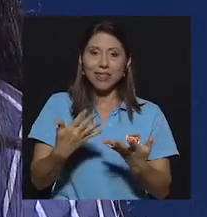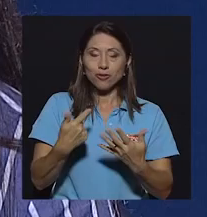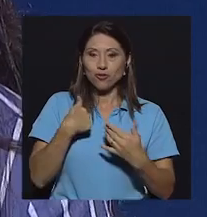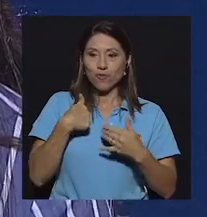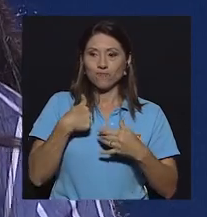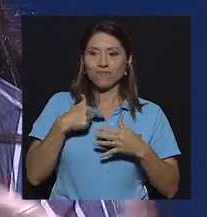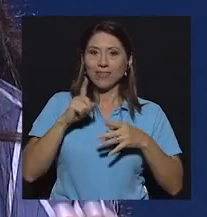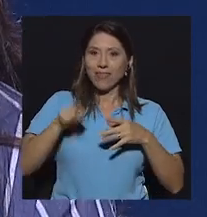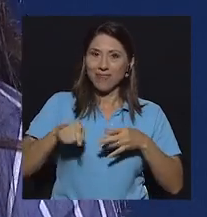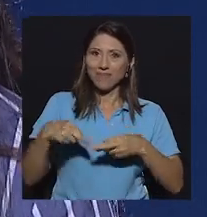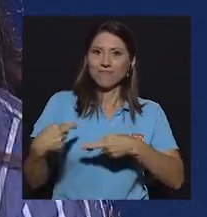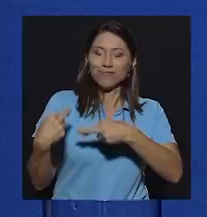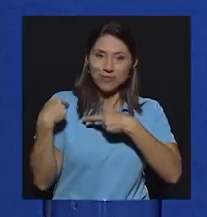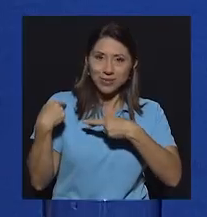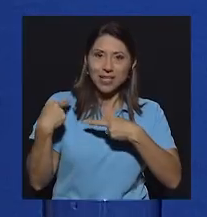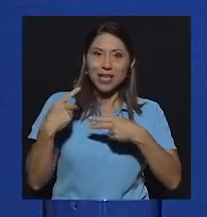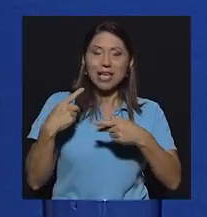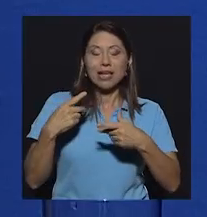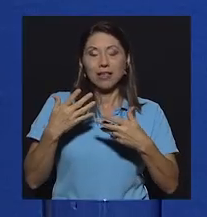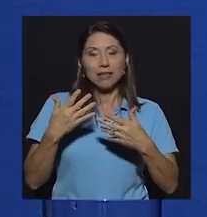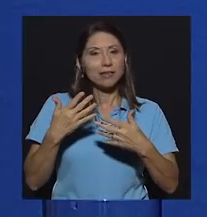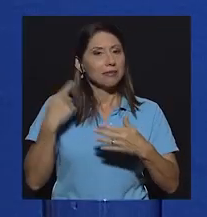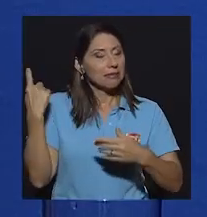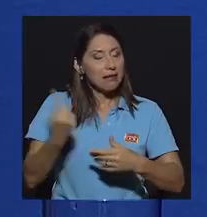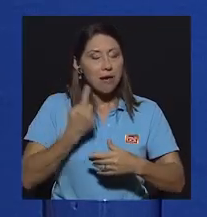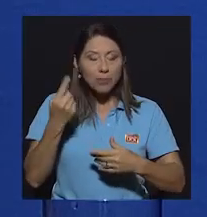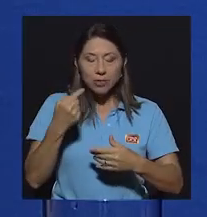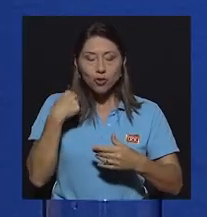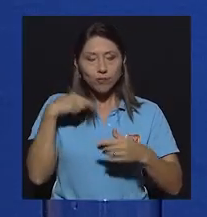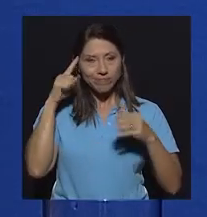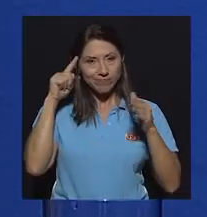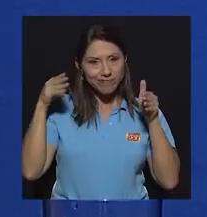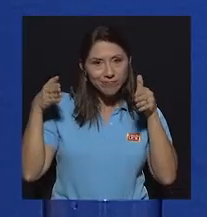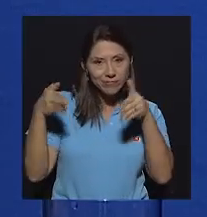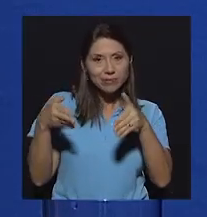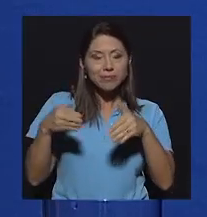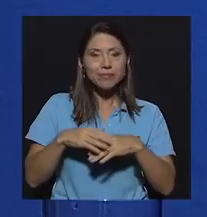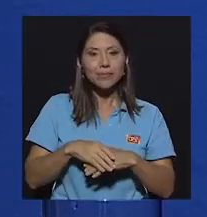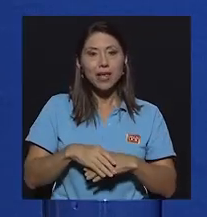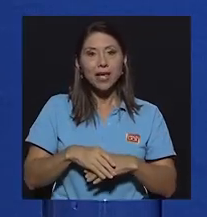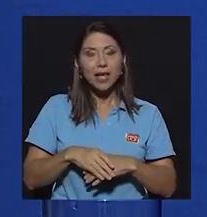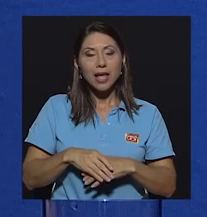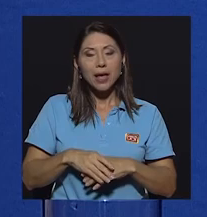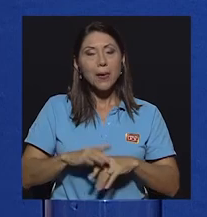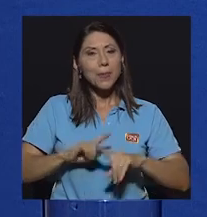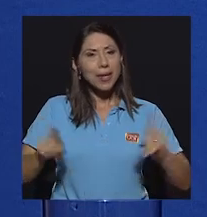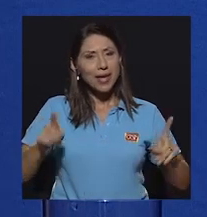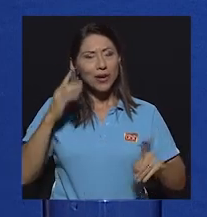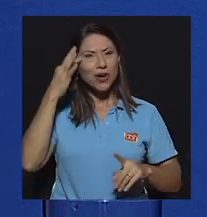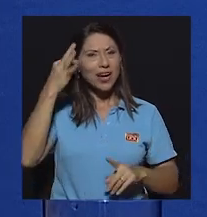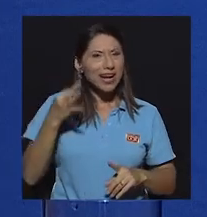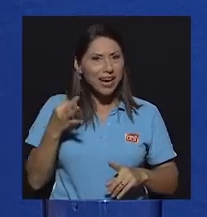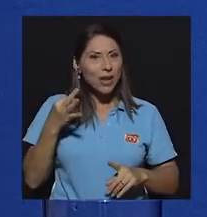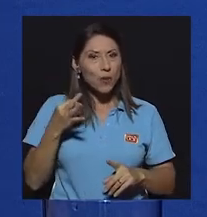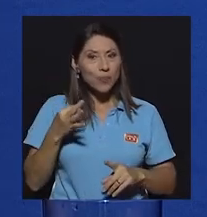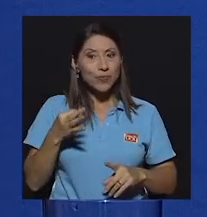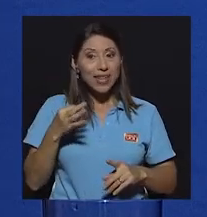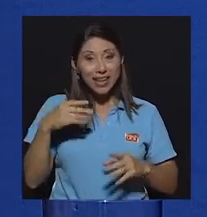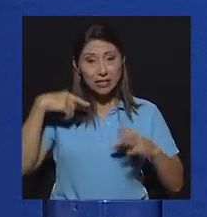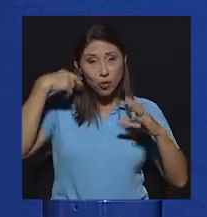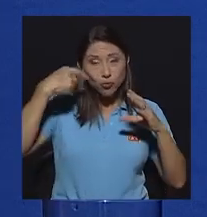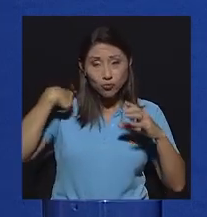momento. En el momento era más de registrar. ¿Y cómo se daban las decisiones, digamos, de cuándo iban a hacer las sesiones, de la duración, de